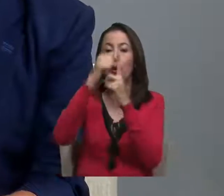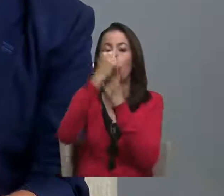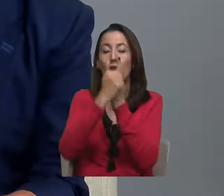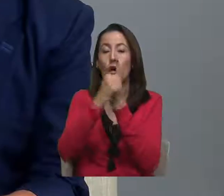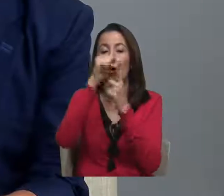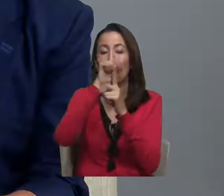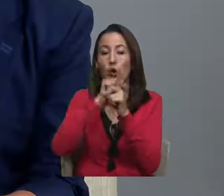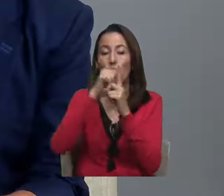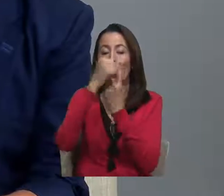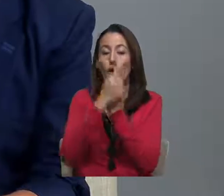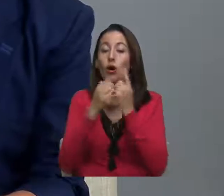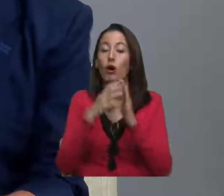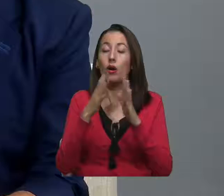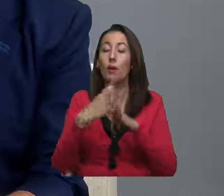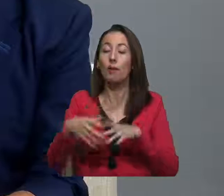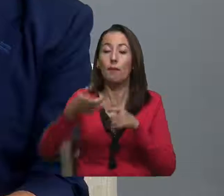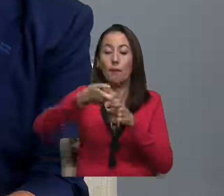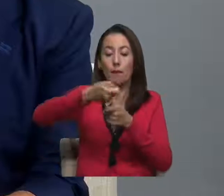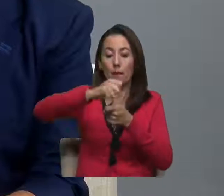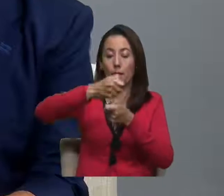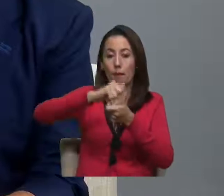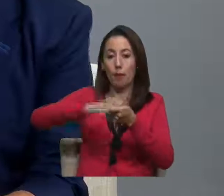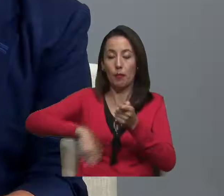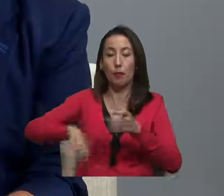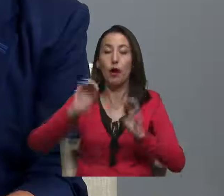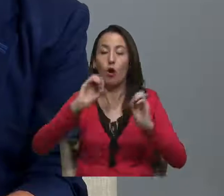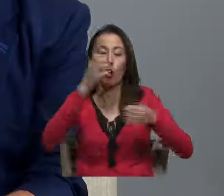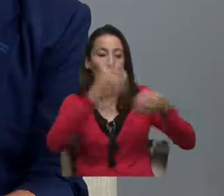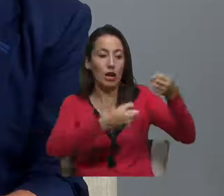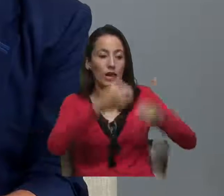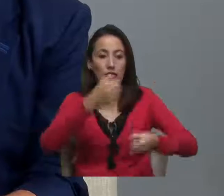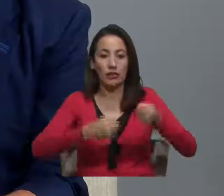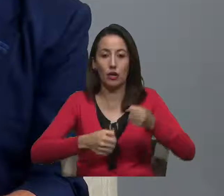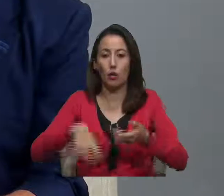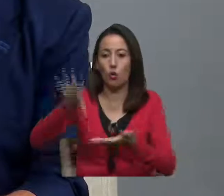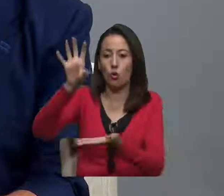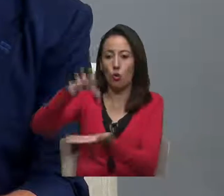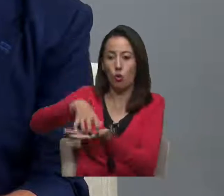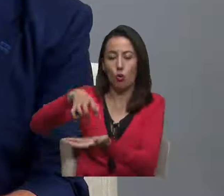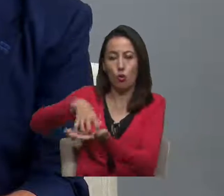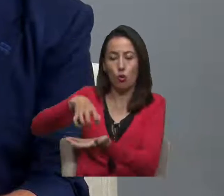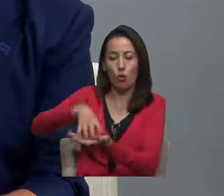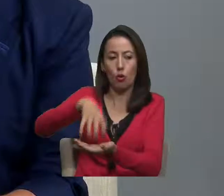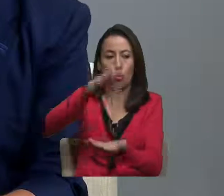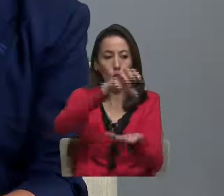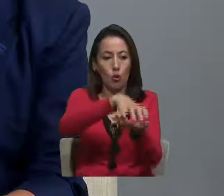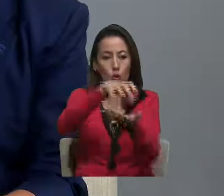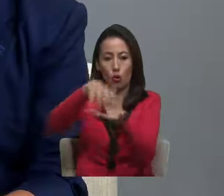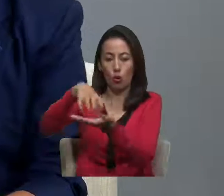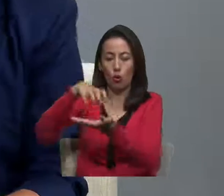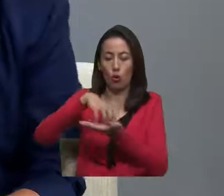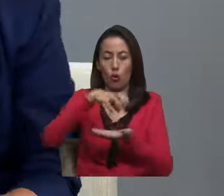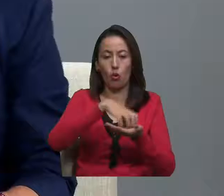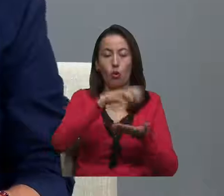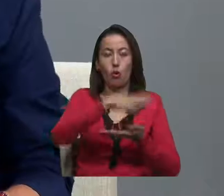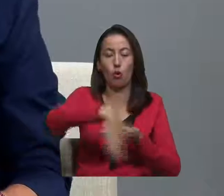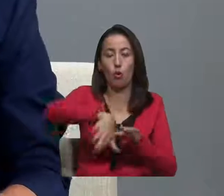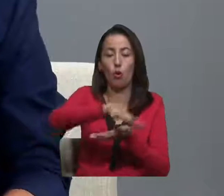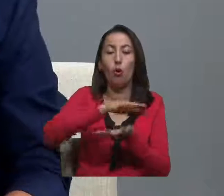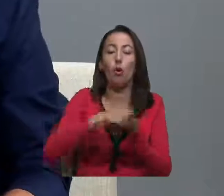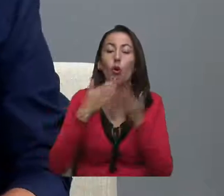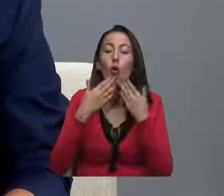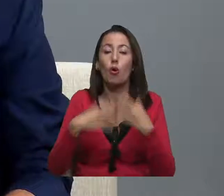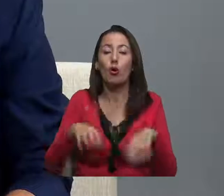digamos usted papa o lácteos si un producto una provincia o un producto varias provincias corredores que vamos a hacer